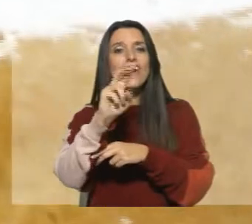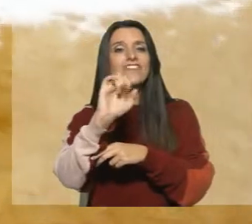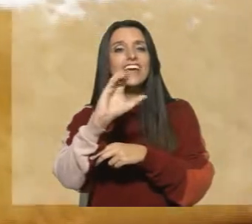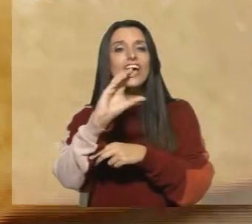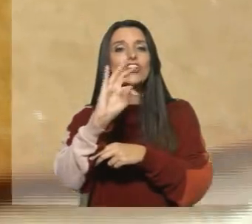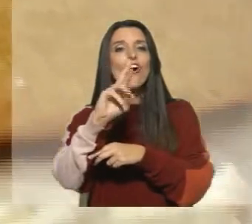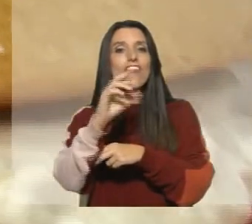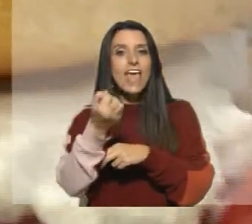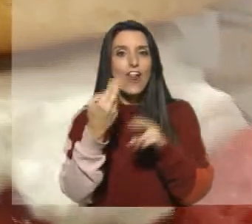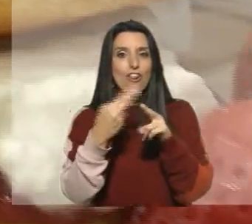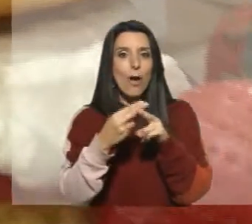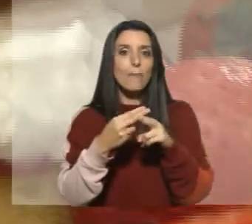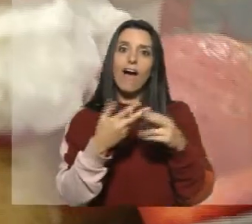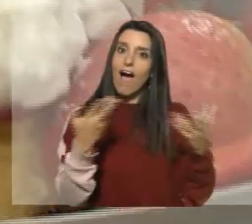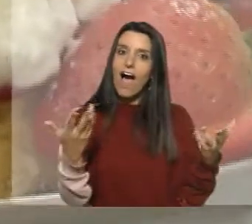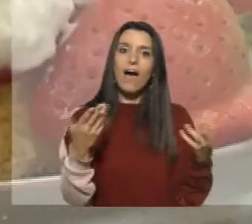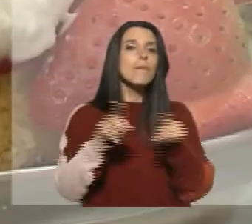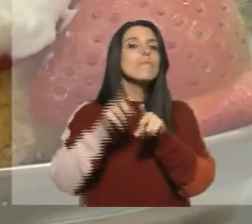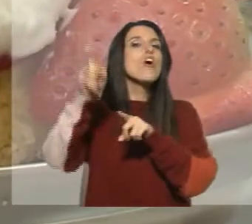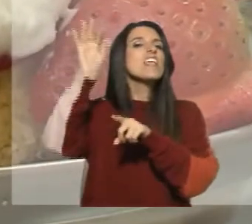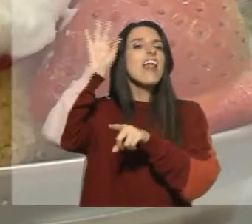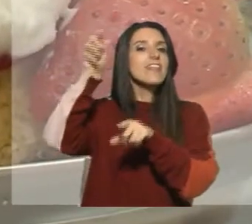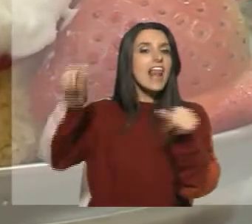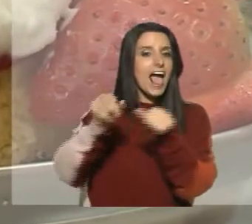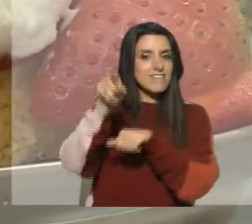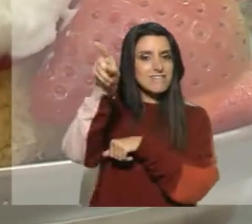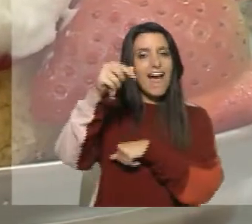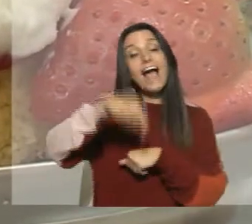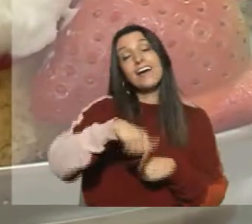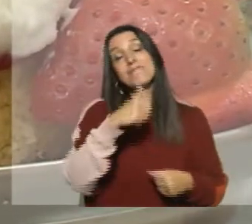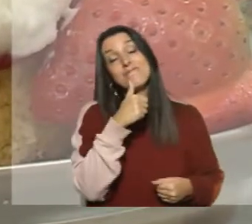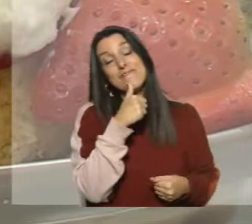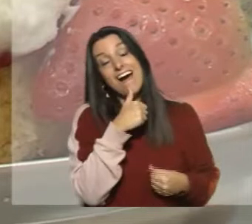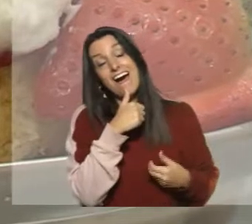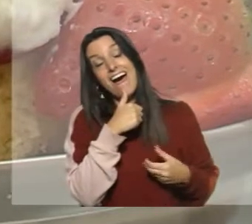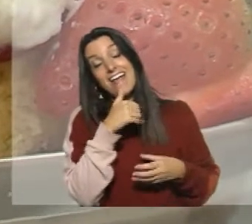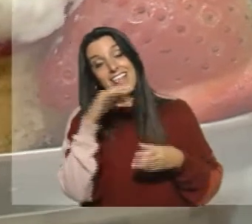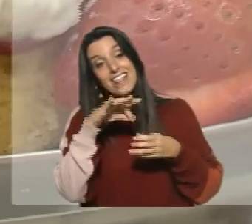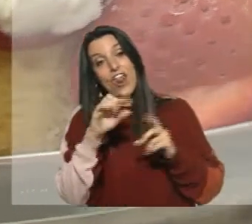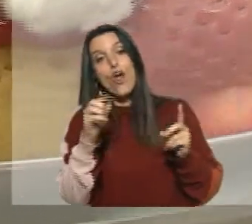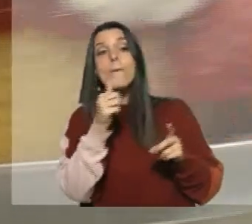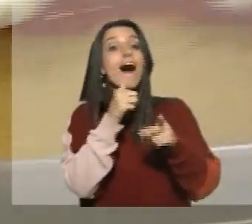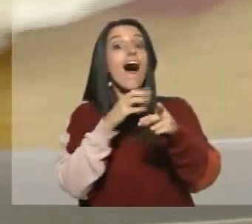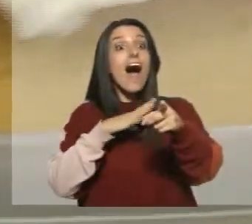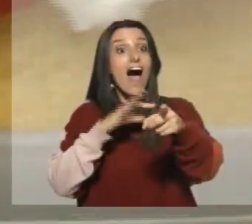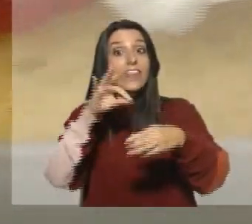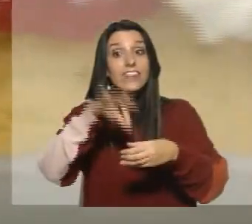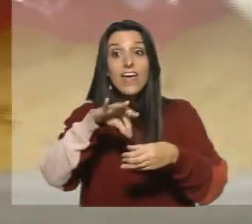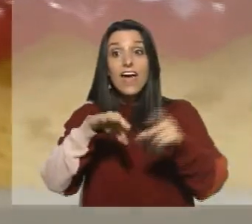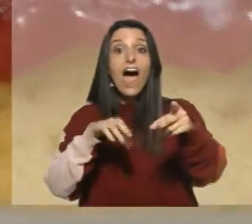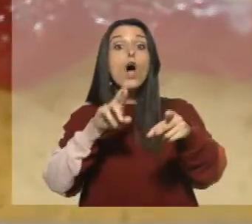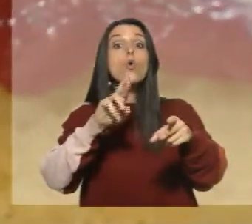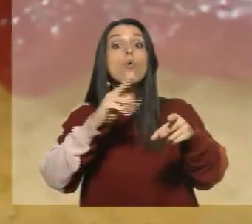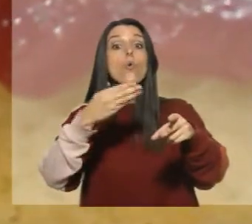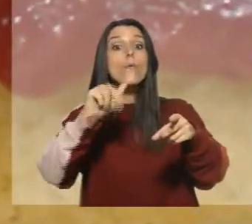Ah, pero nosotros acá lo hacemos con mate. Sí, ¿viste? Bueno. Porque acá acaba con mate. Acá lo ayornamos. ¿Vos tenés té? Ah, bueno, Rubén tiene té,